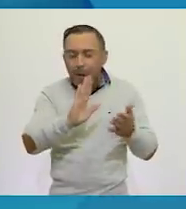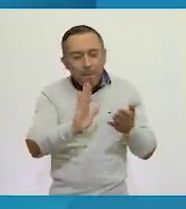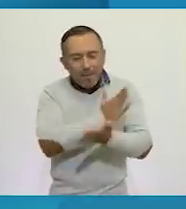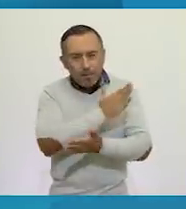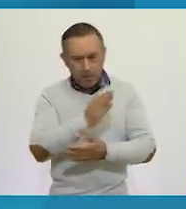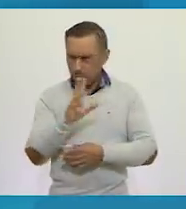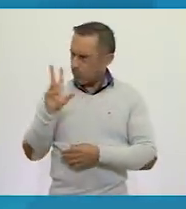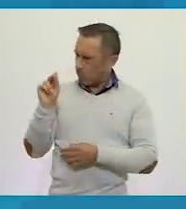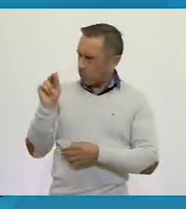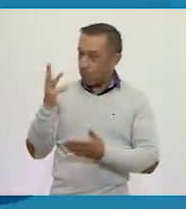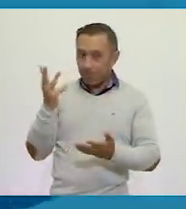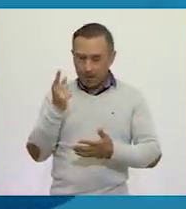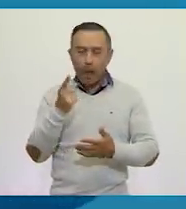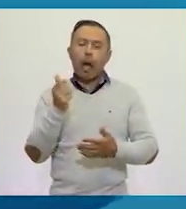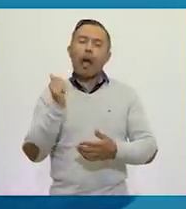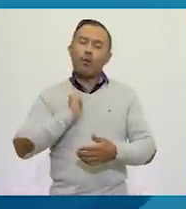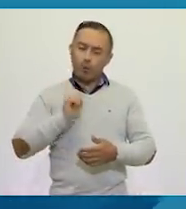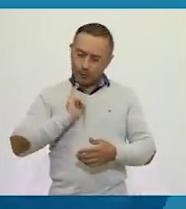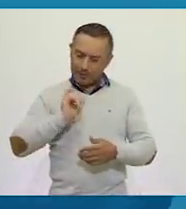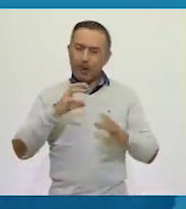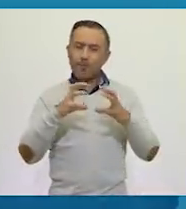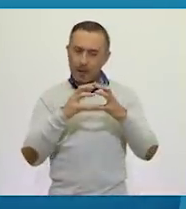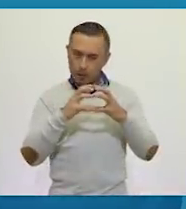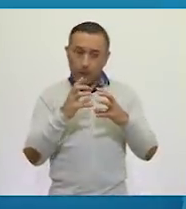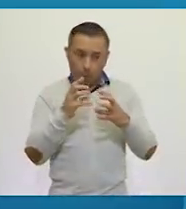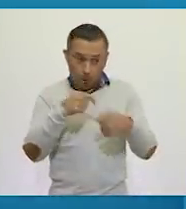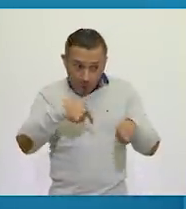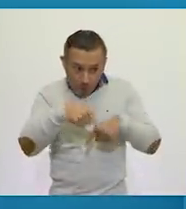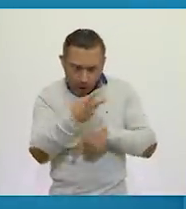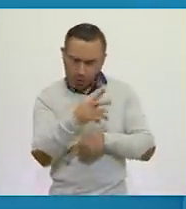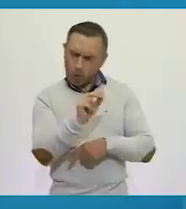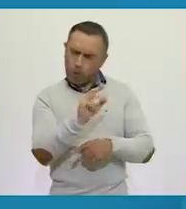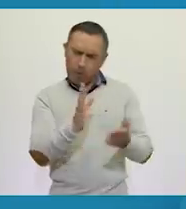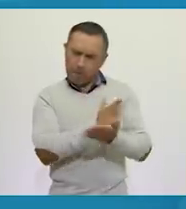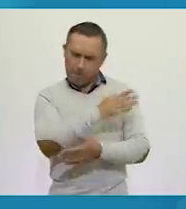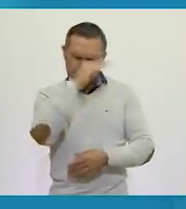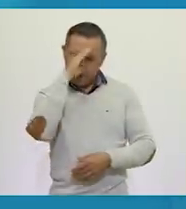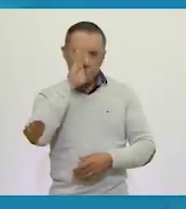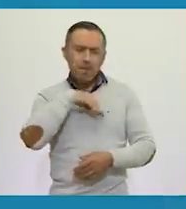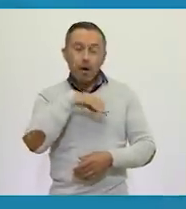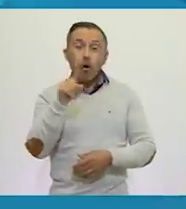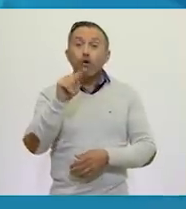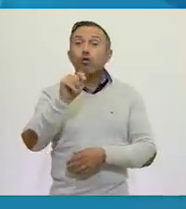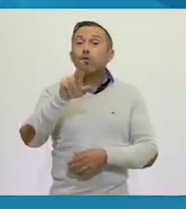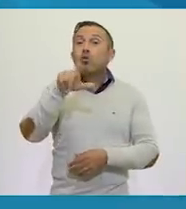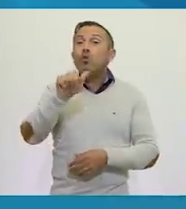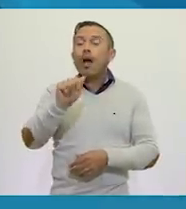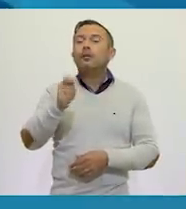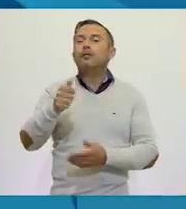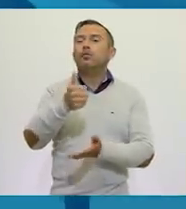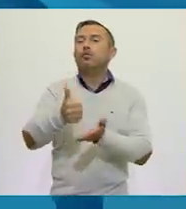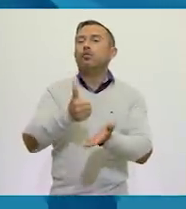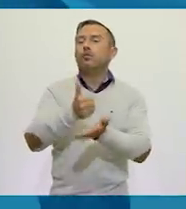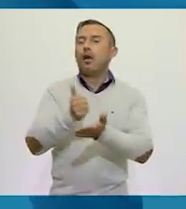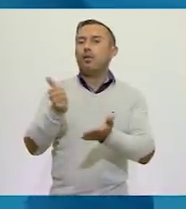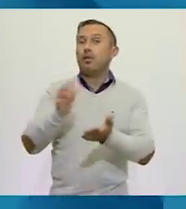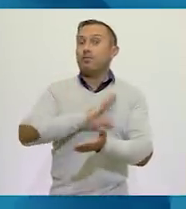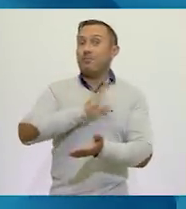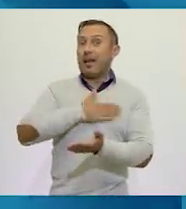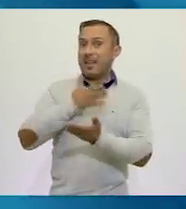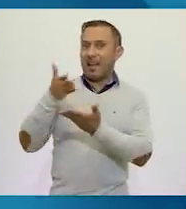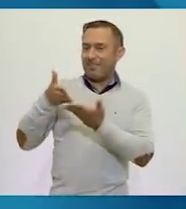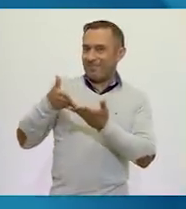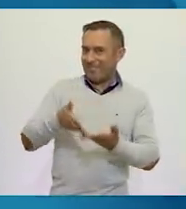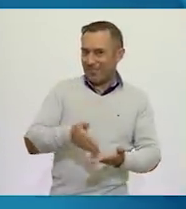era el juego de pelota, pero no el fútbol. Mira, Tula es una ciudad prehispánica, ¿sí? Que junto